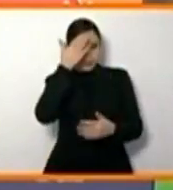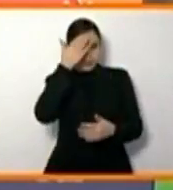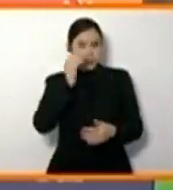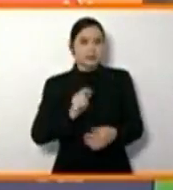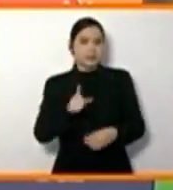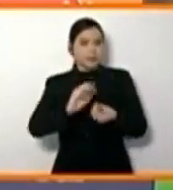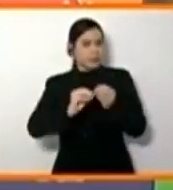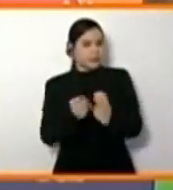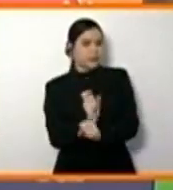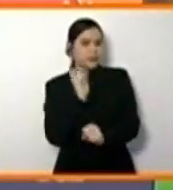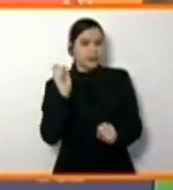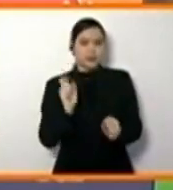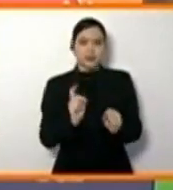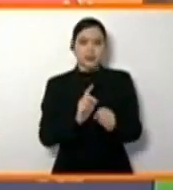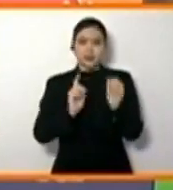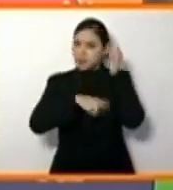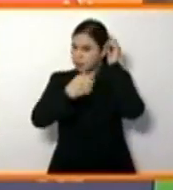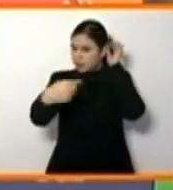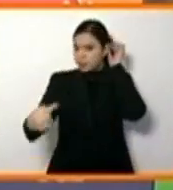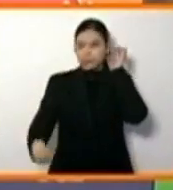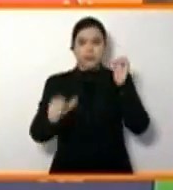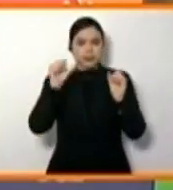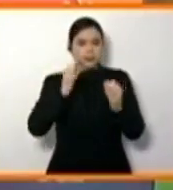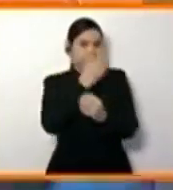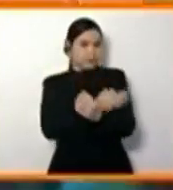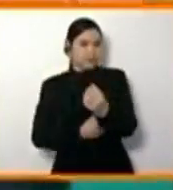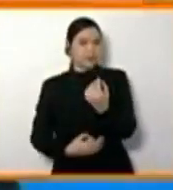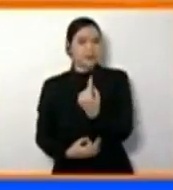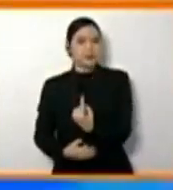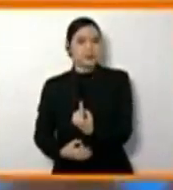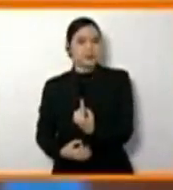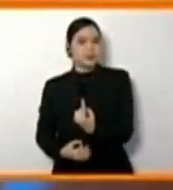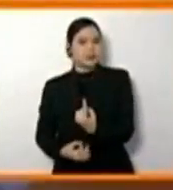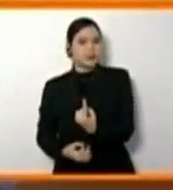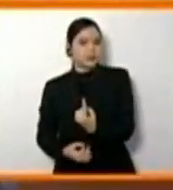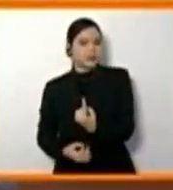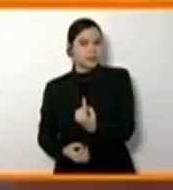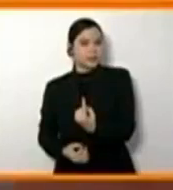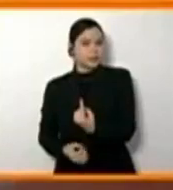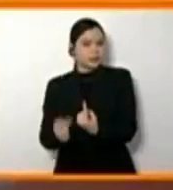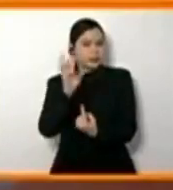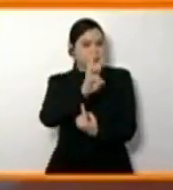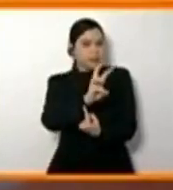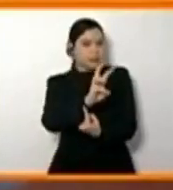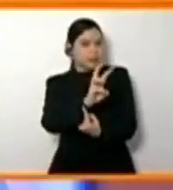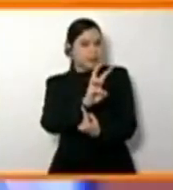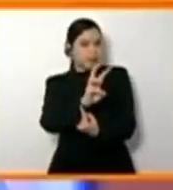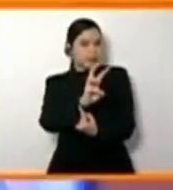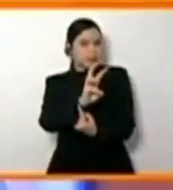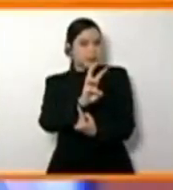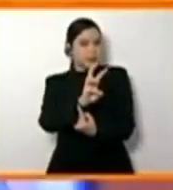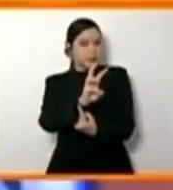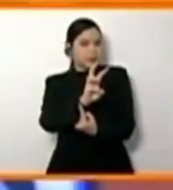conocer el primer dígito del número afortunado en la diaria para esta tarde. Es el 6. Segundo